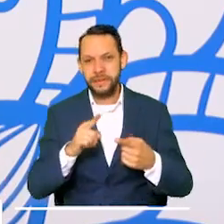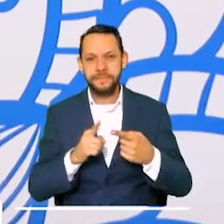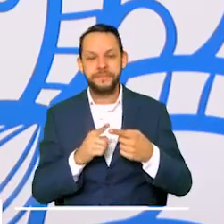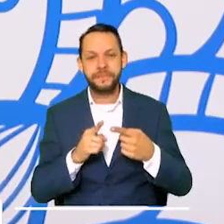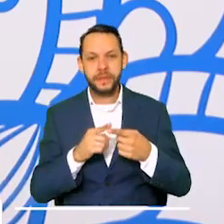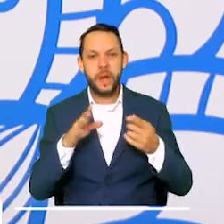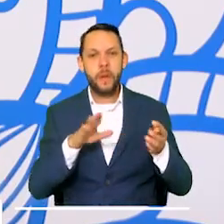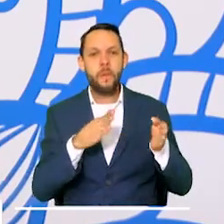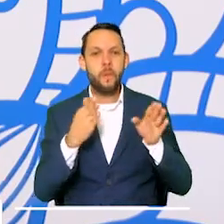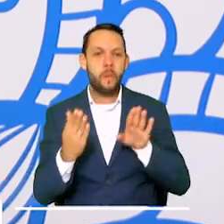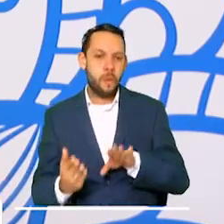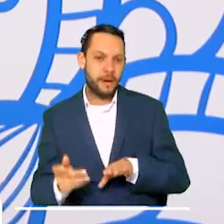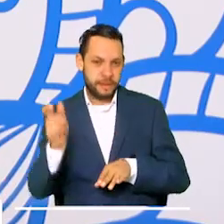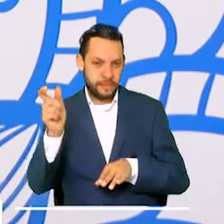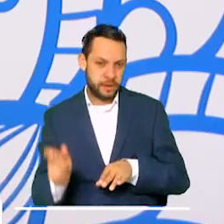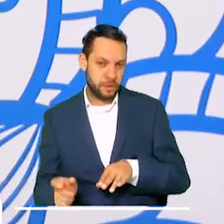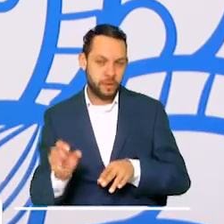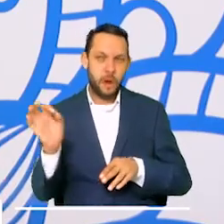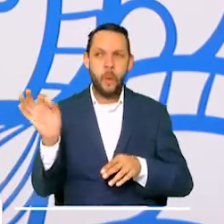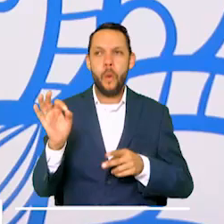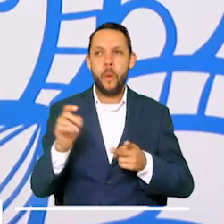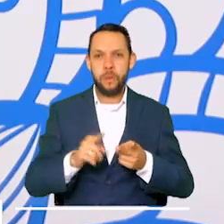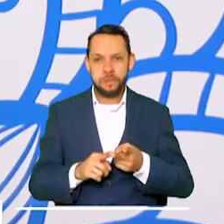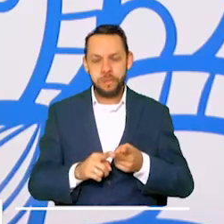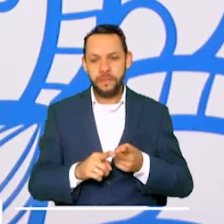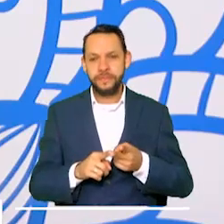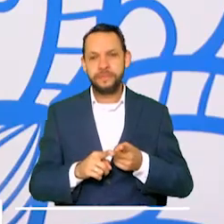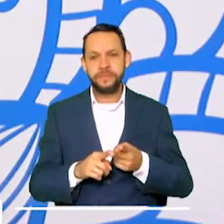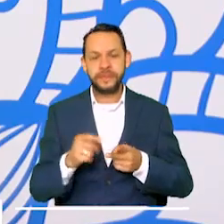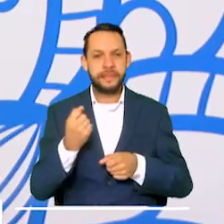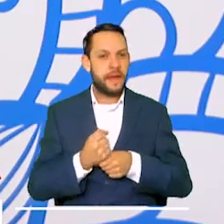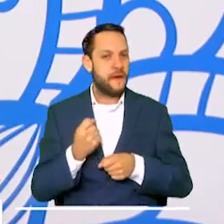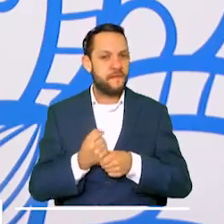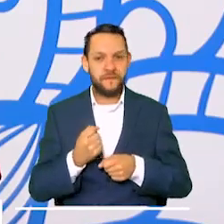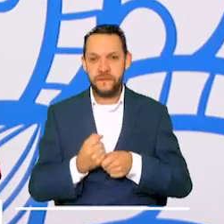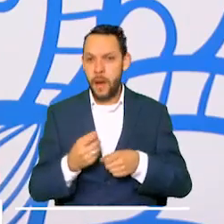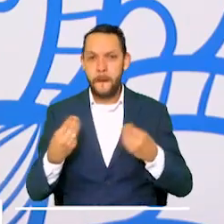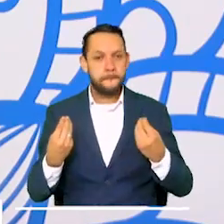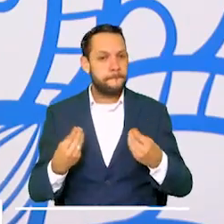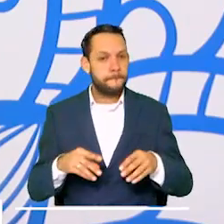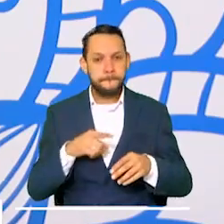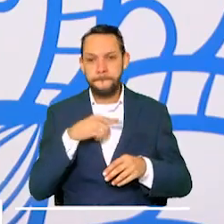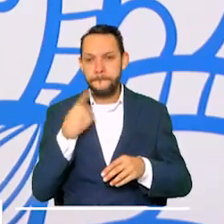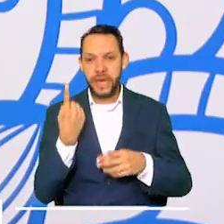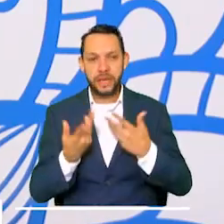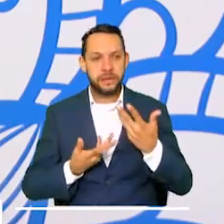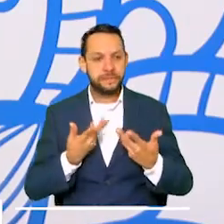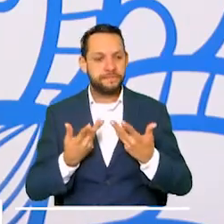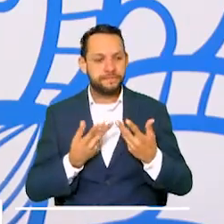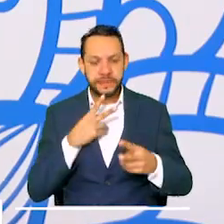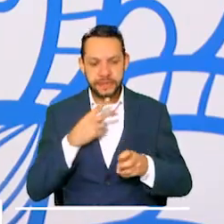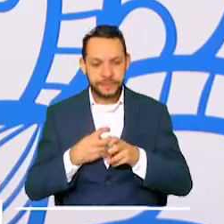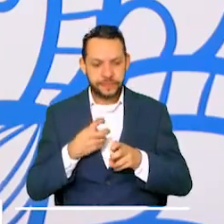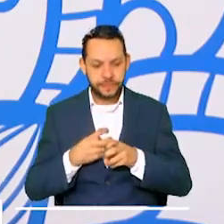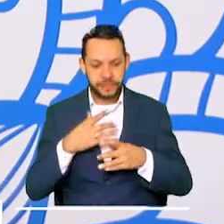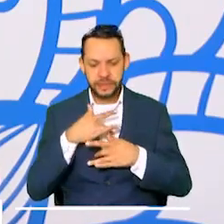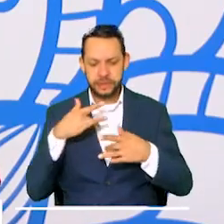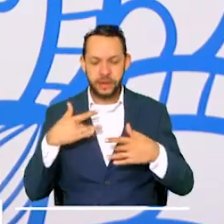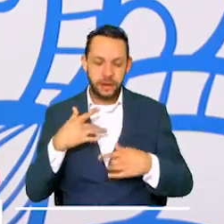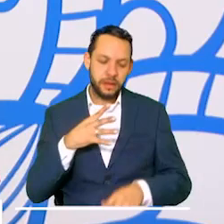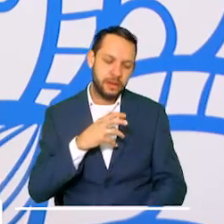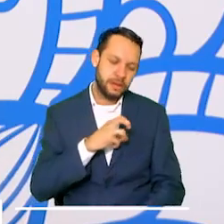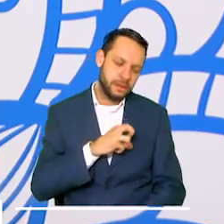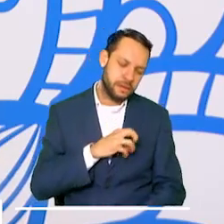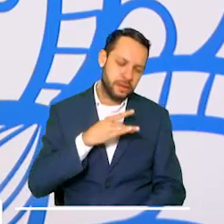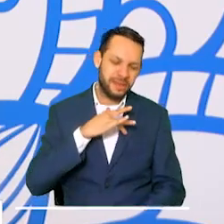muerte de un ser querido, como por ejemplo es la pérdida del trabajo, o en el caso puntual de la salud, cuando